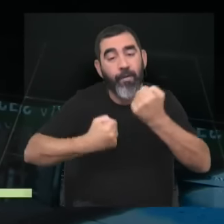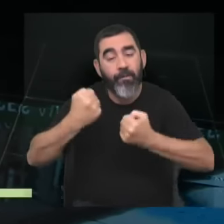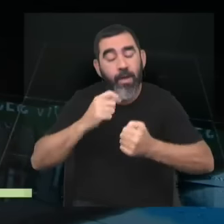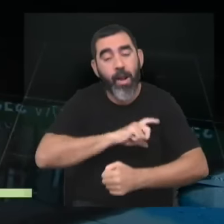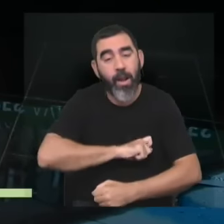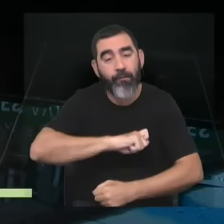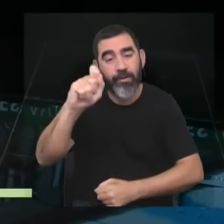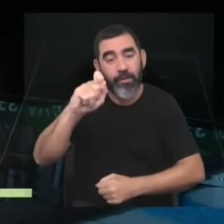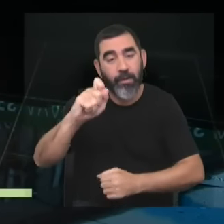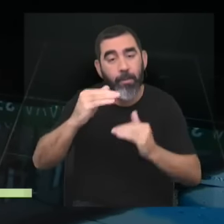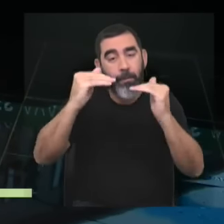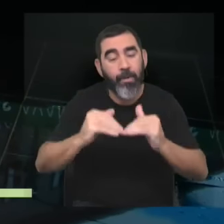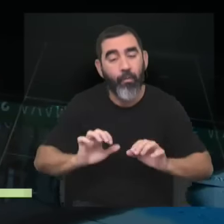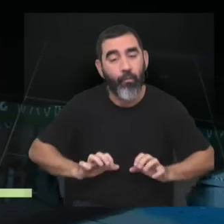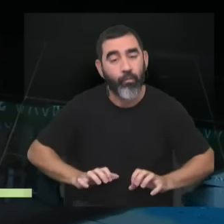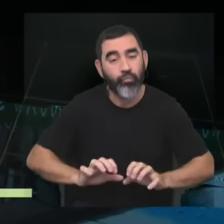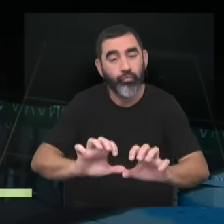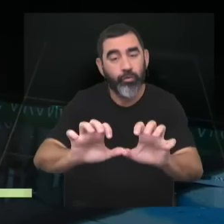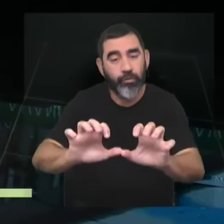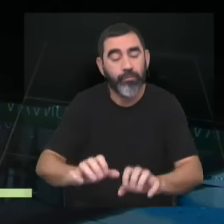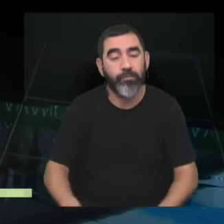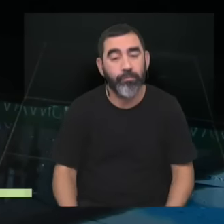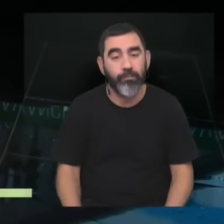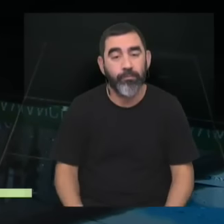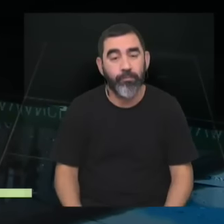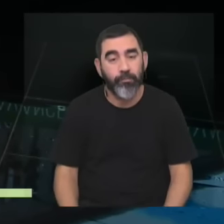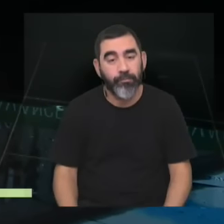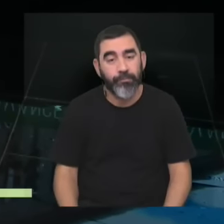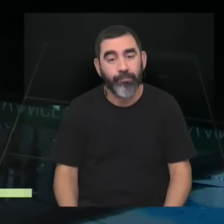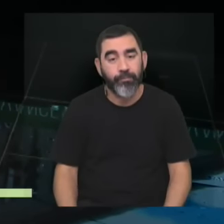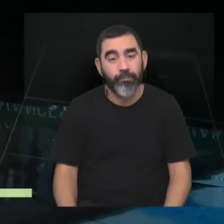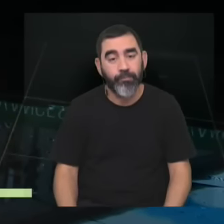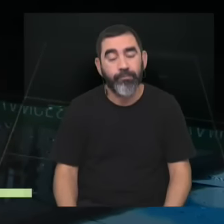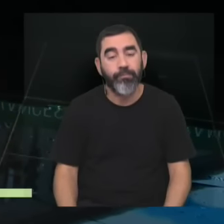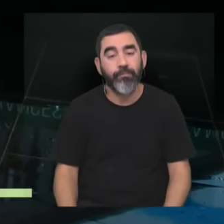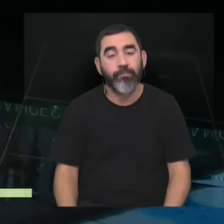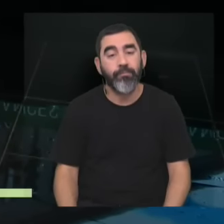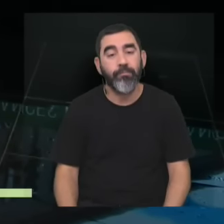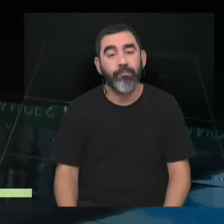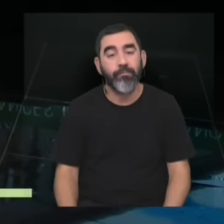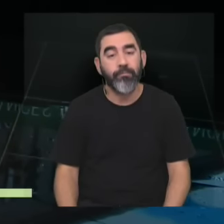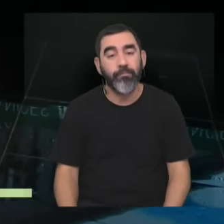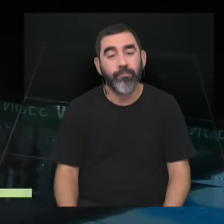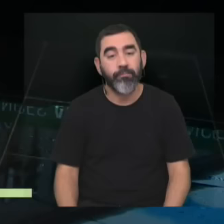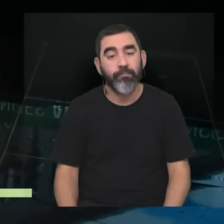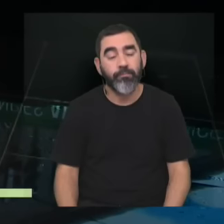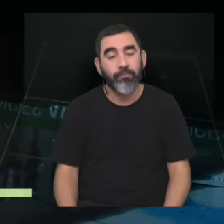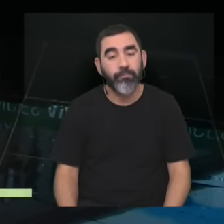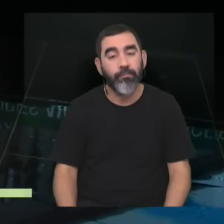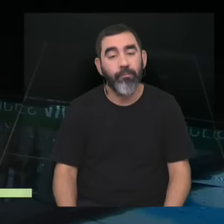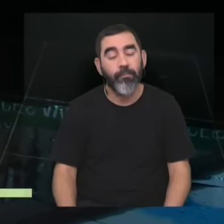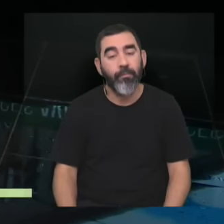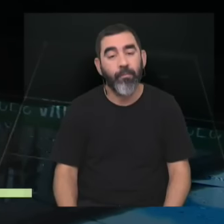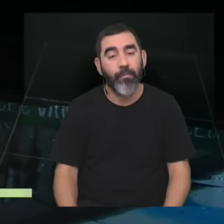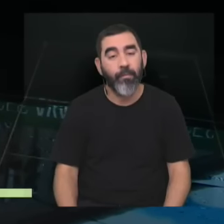valleja con menos operarios que los que tenía al momento de su cierre Eh Esto se va a estar ampliando más